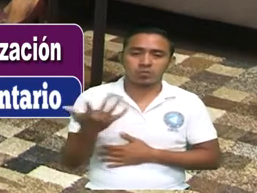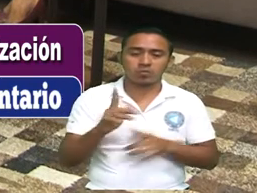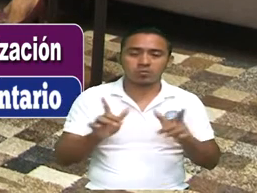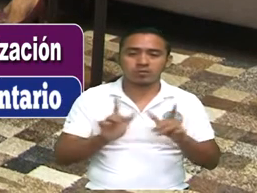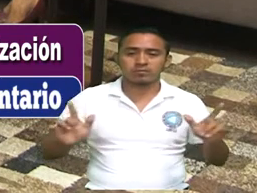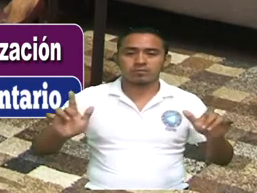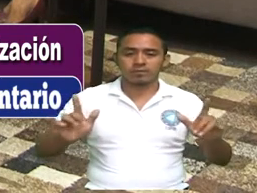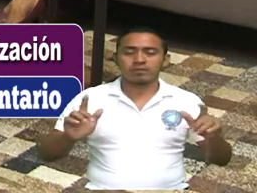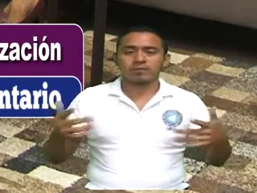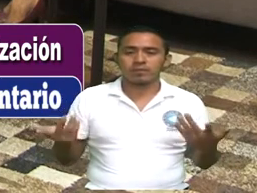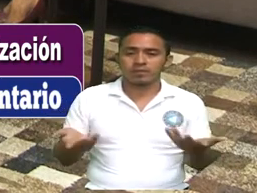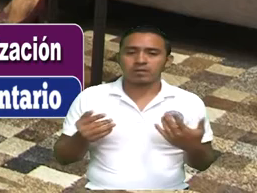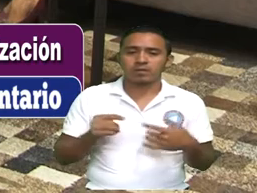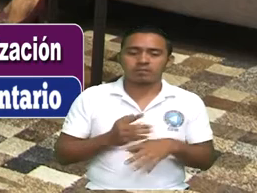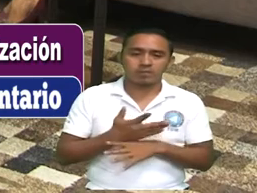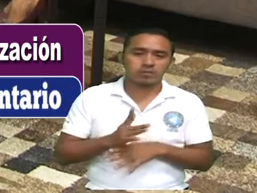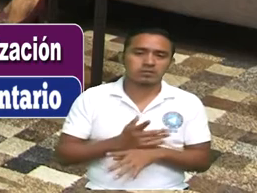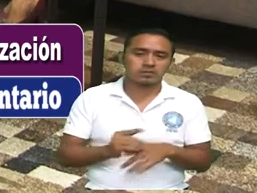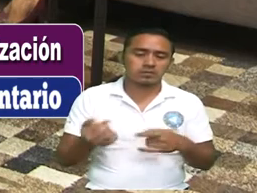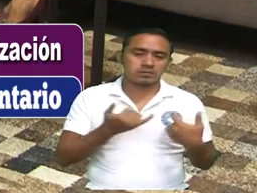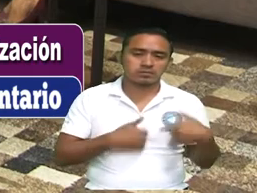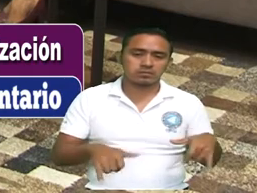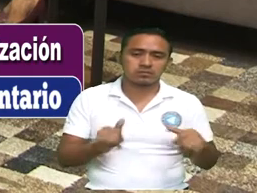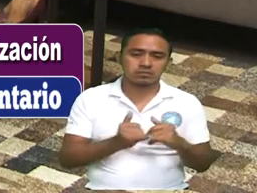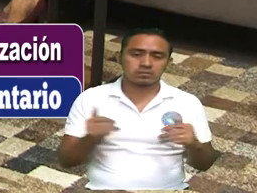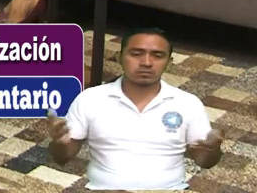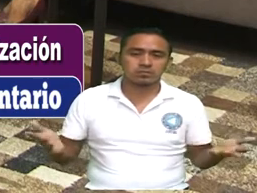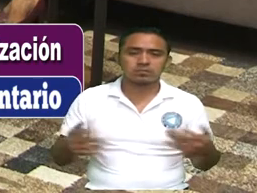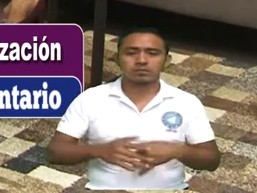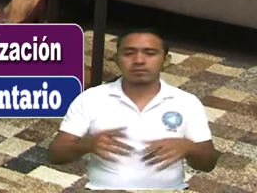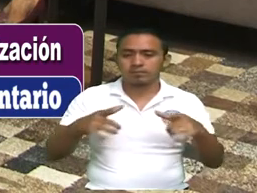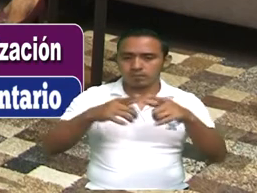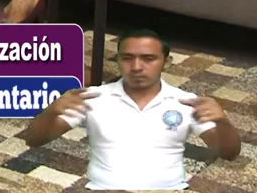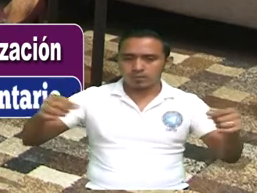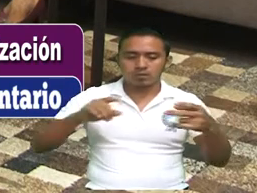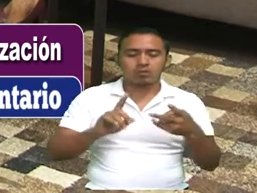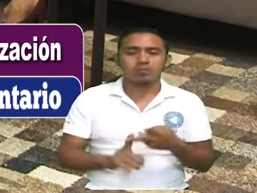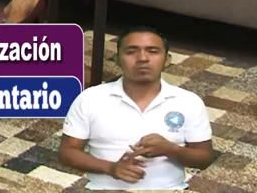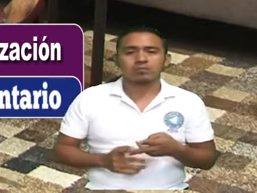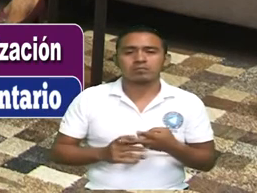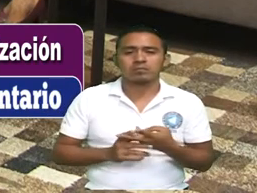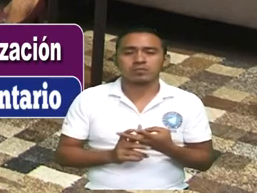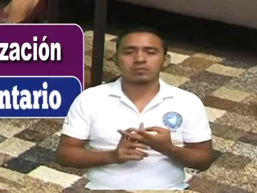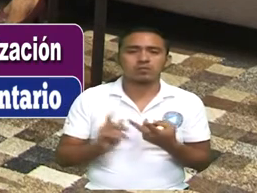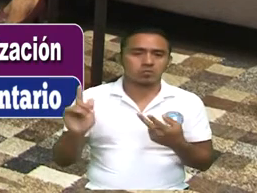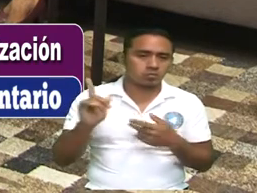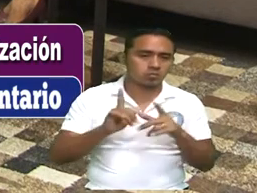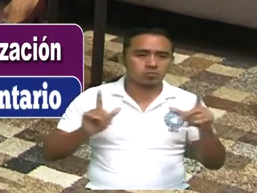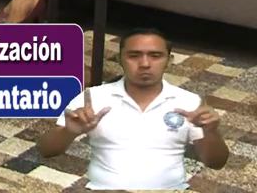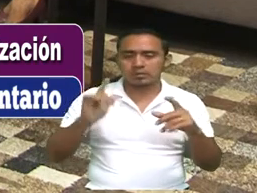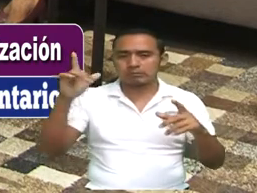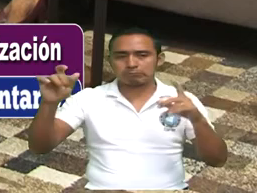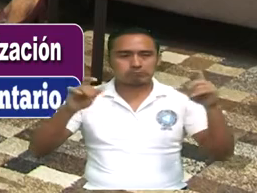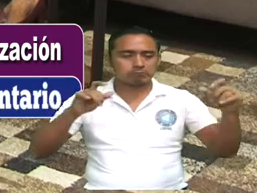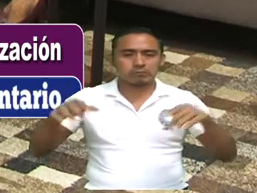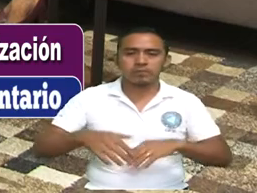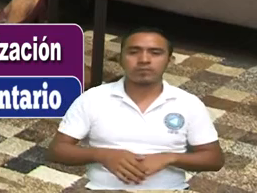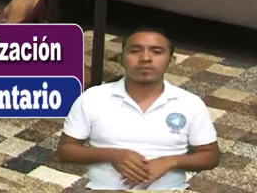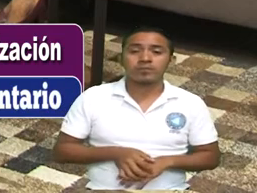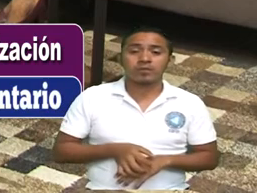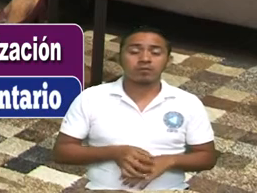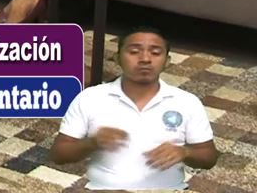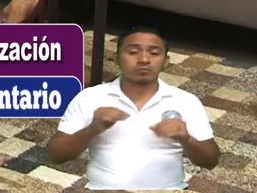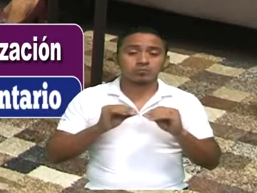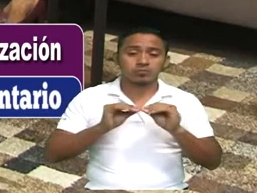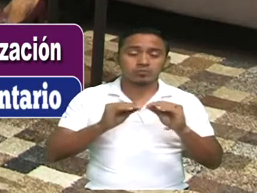todos los municipios, en las instituciones, sí, en Managua, en los diferentes lugares urbanos de las ciudades, seguíamos